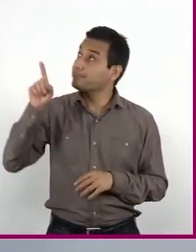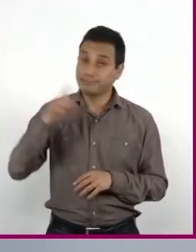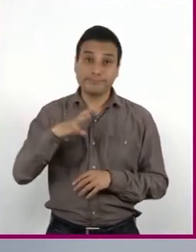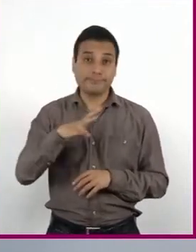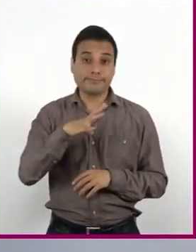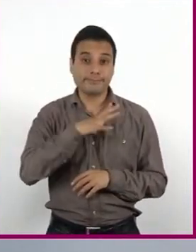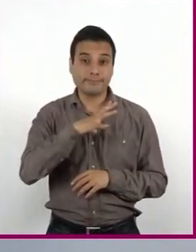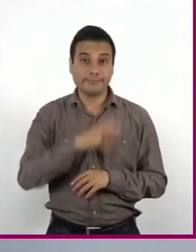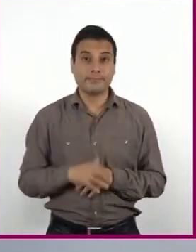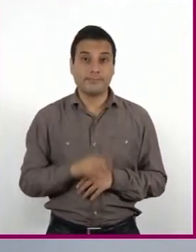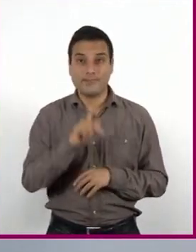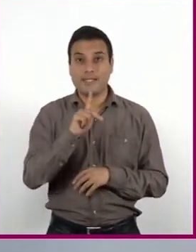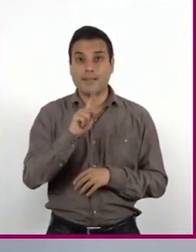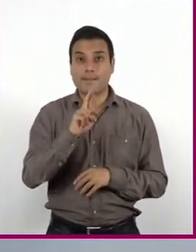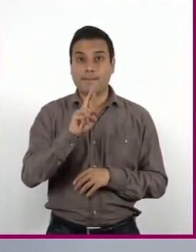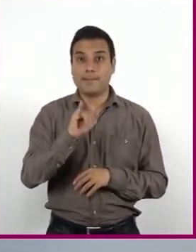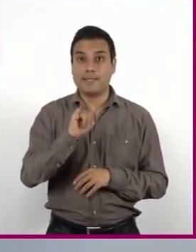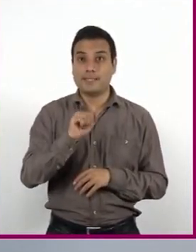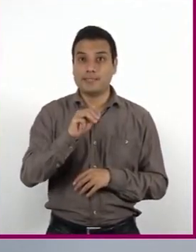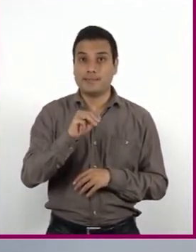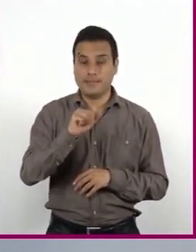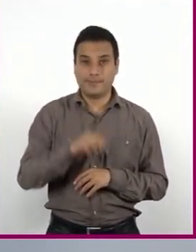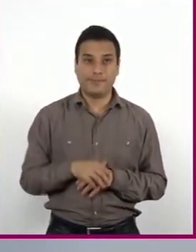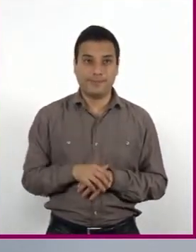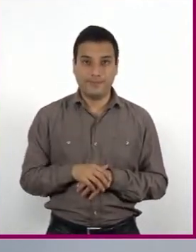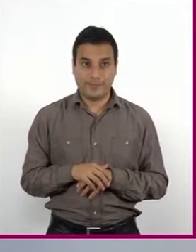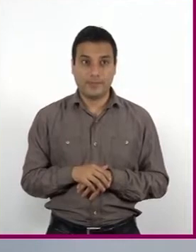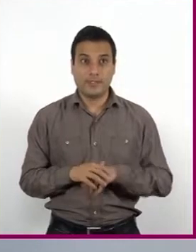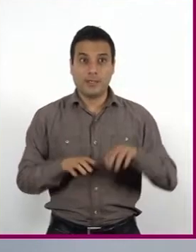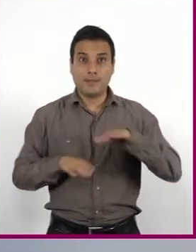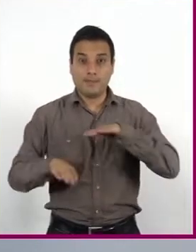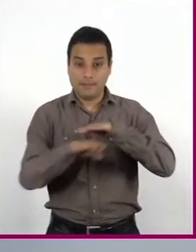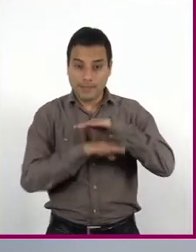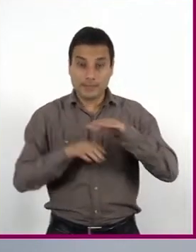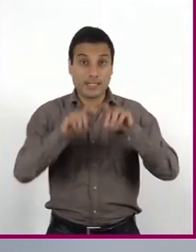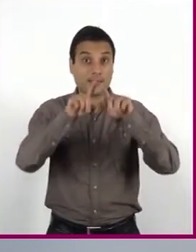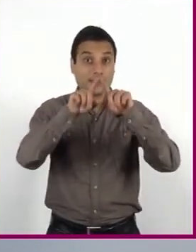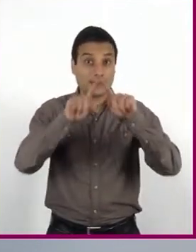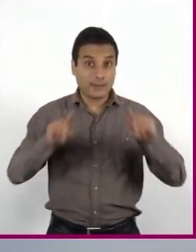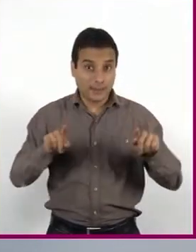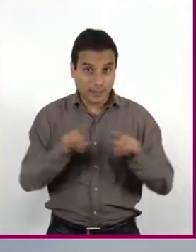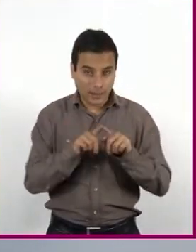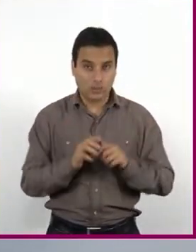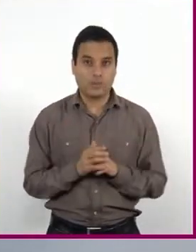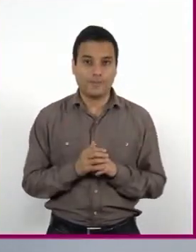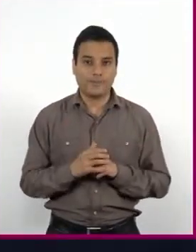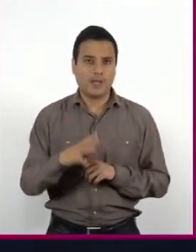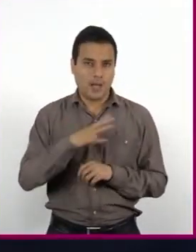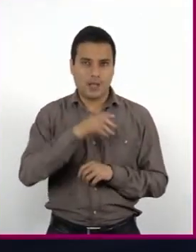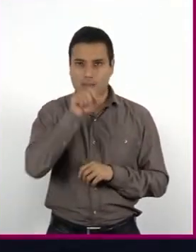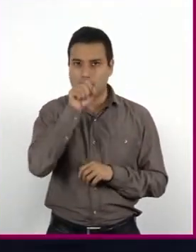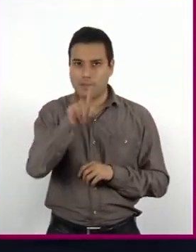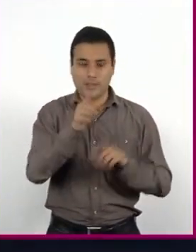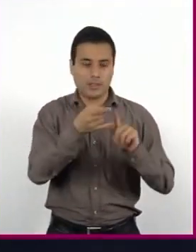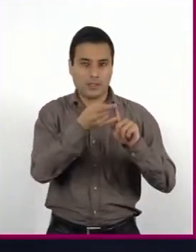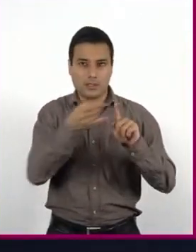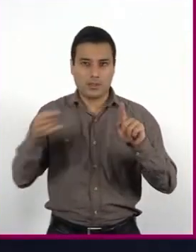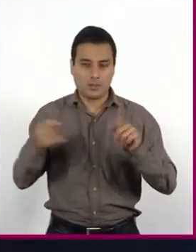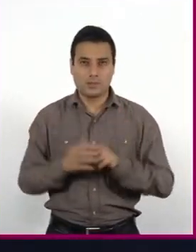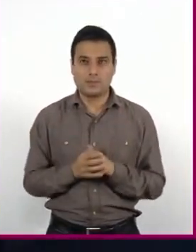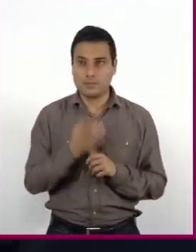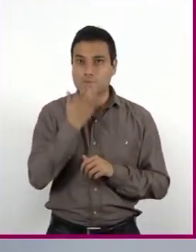prisma recto de base triangular. Sus bases tienen forma de triángulos rectángulos.